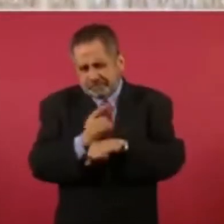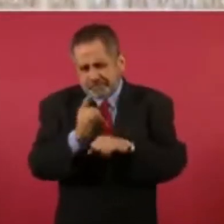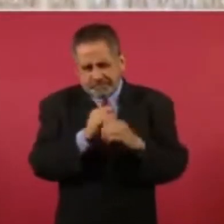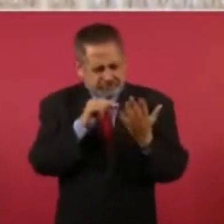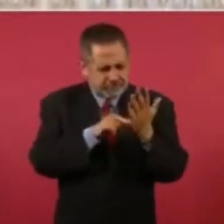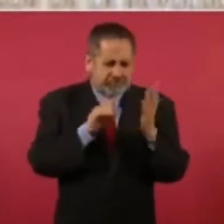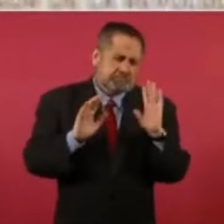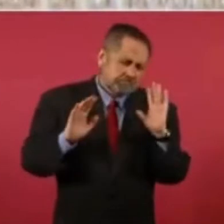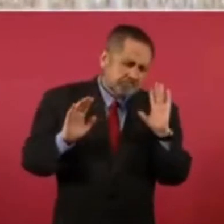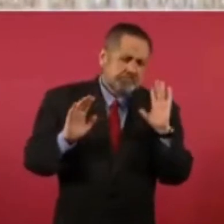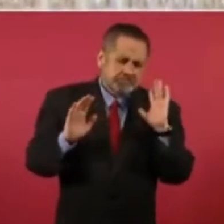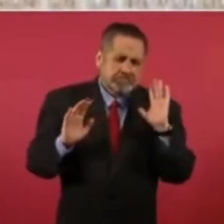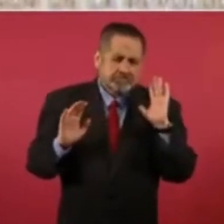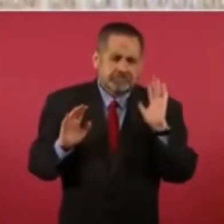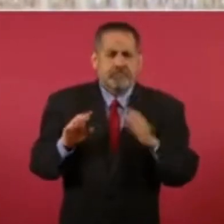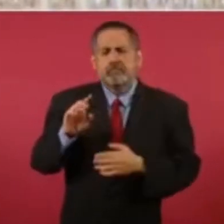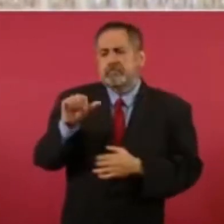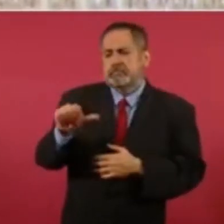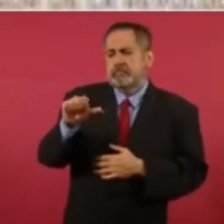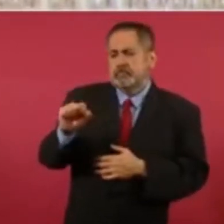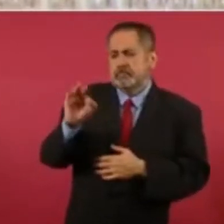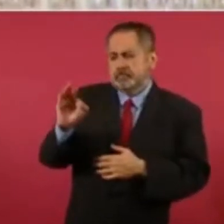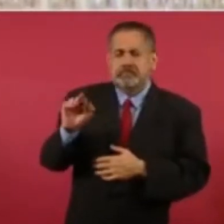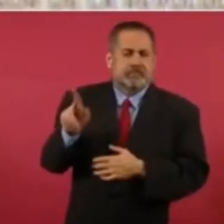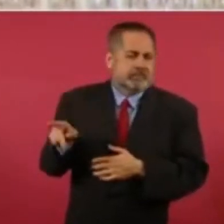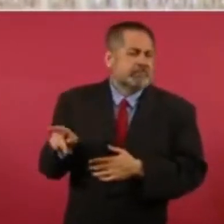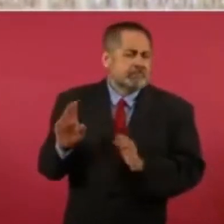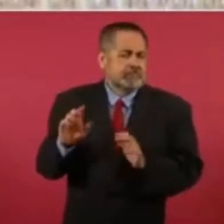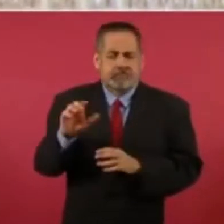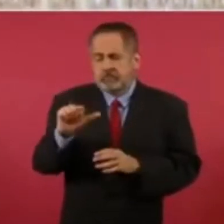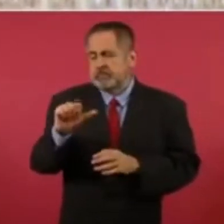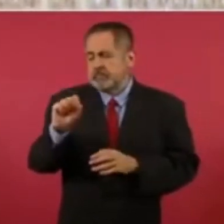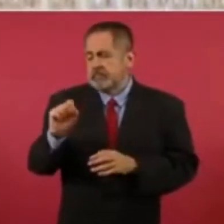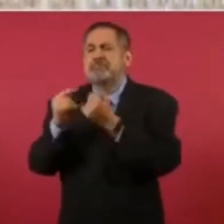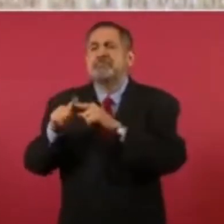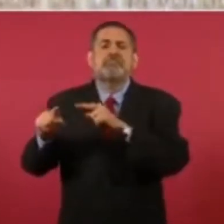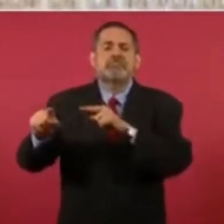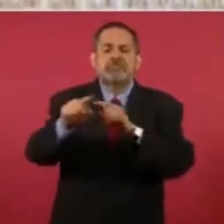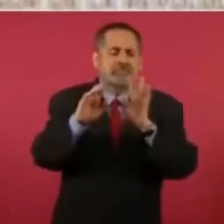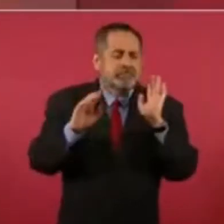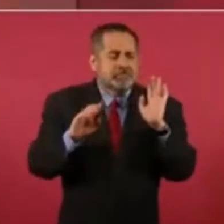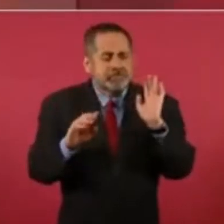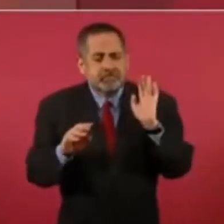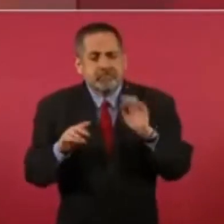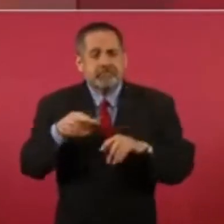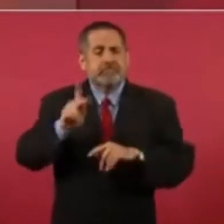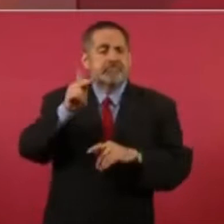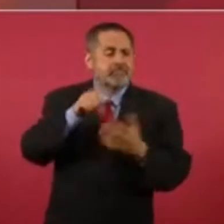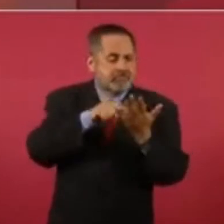la Auditoría Superior de la Federación, pero no son